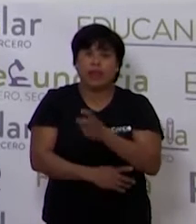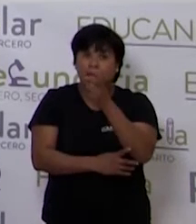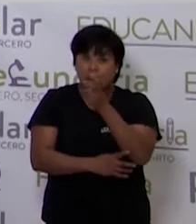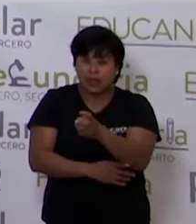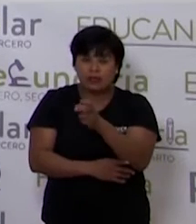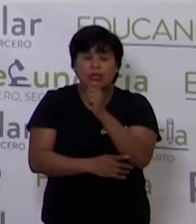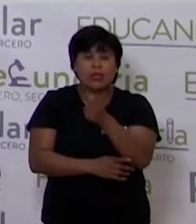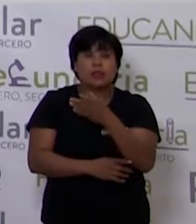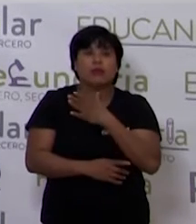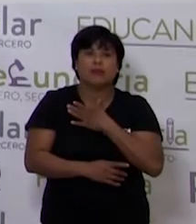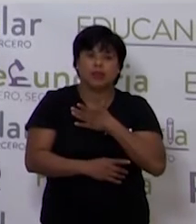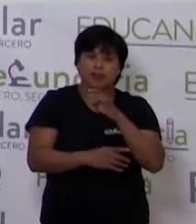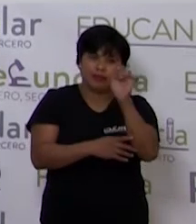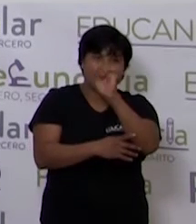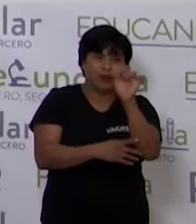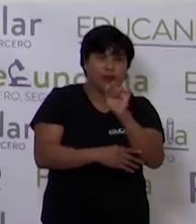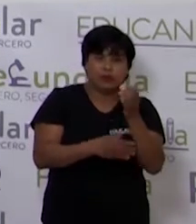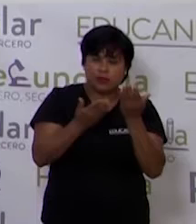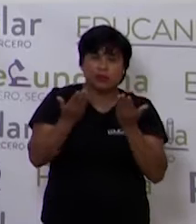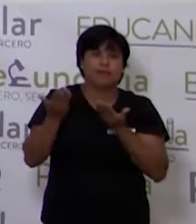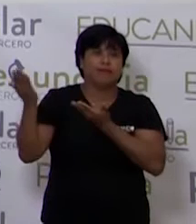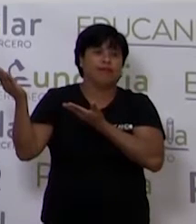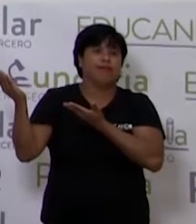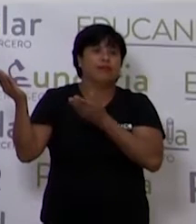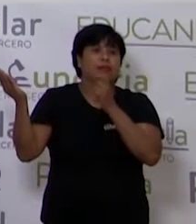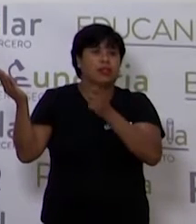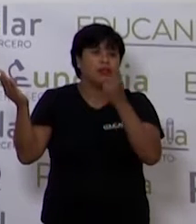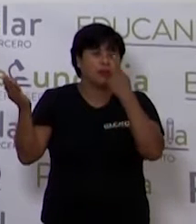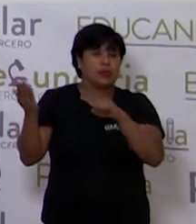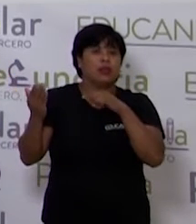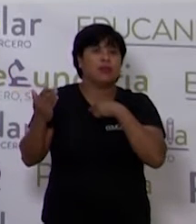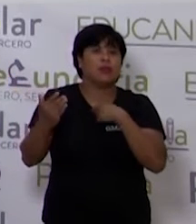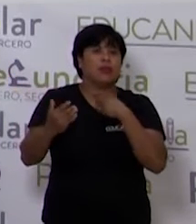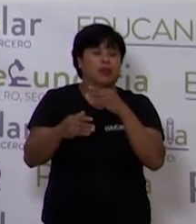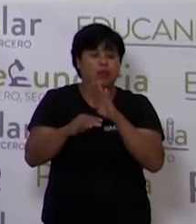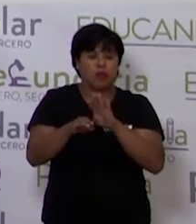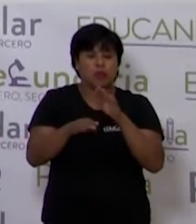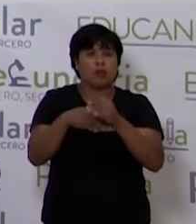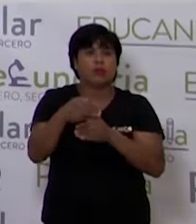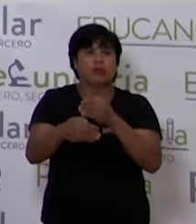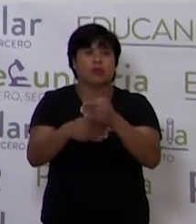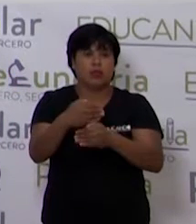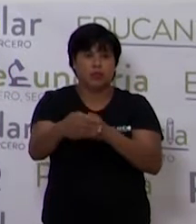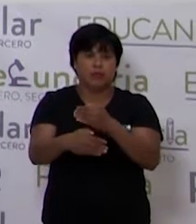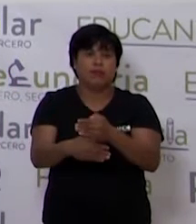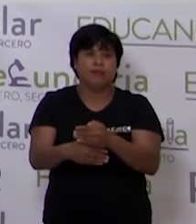Estas son mis operaciones y este mi procedimiento.